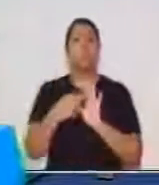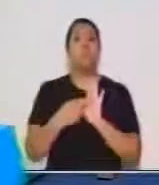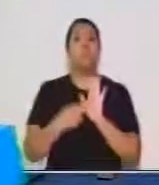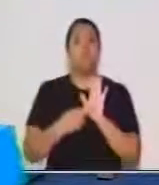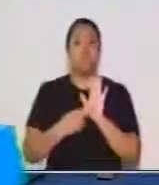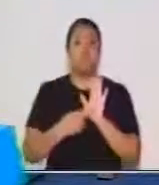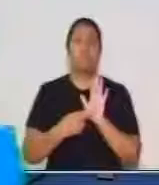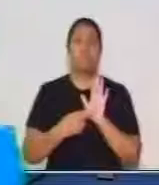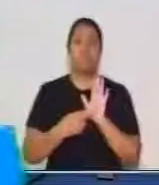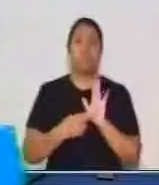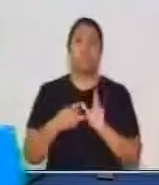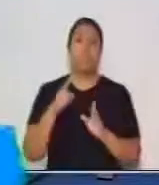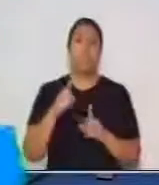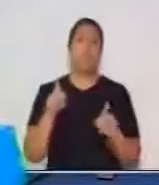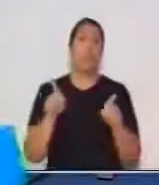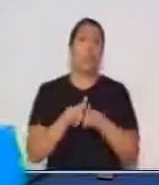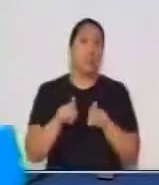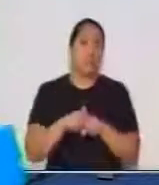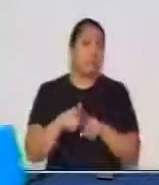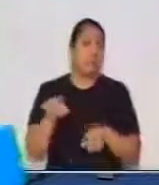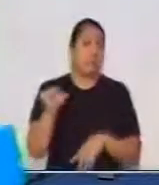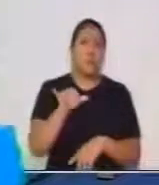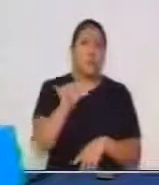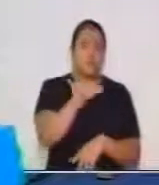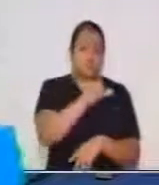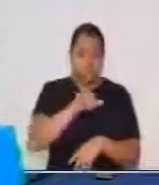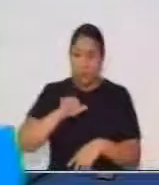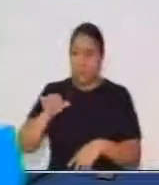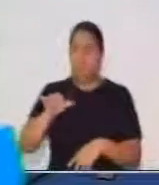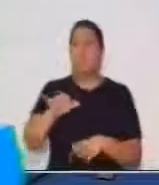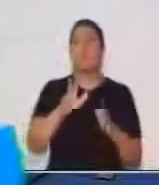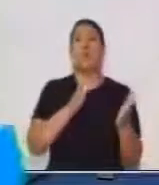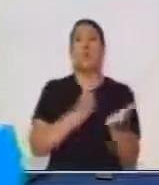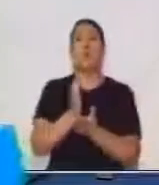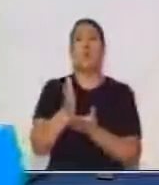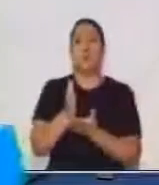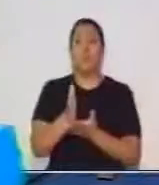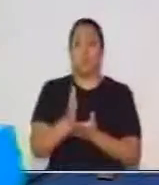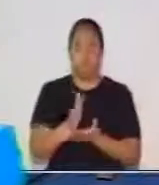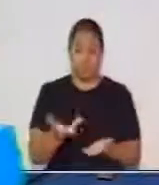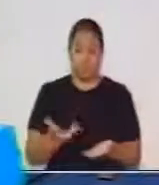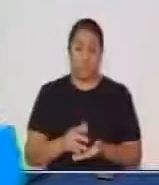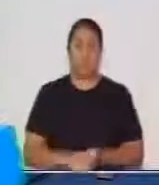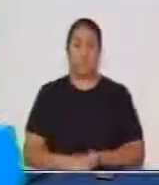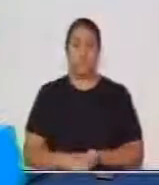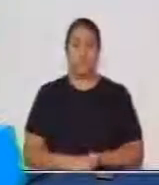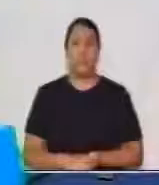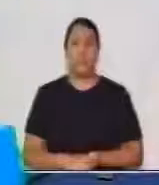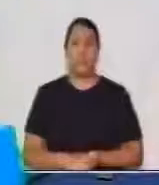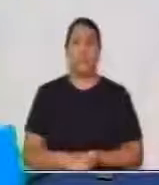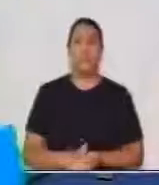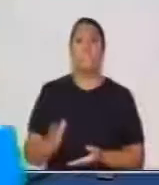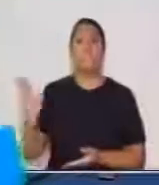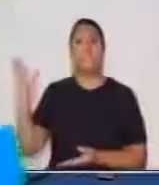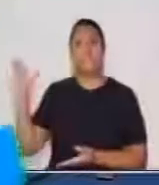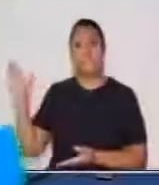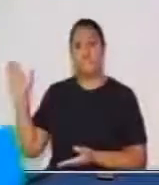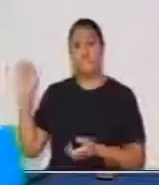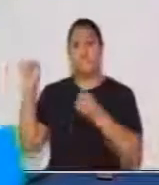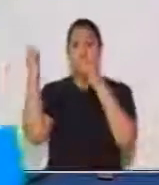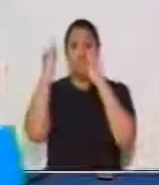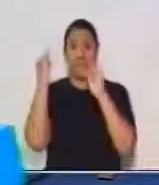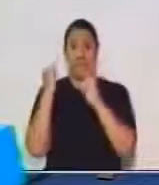también los mismos derechos, o sea que todos tienen la misma jerarquía. En esta imagen